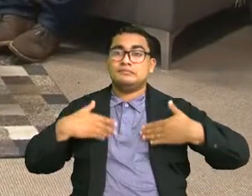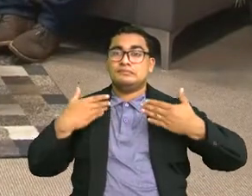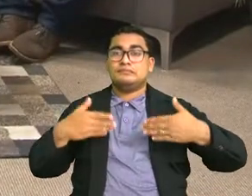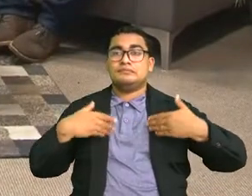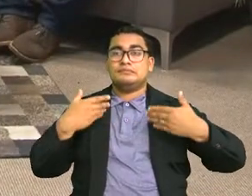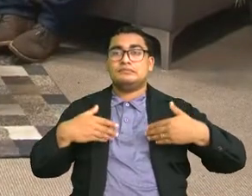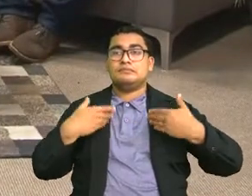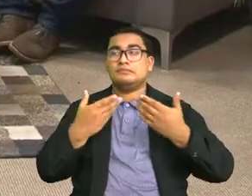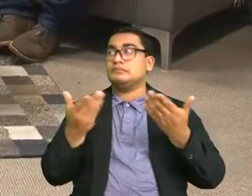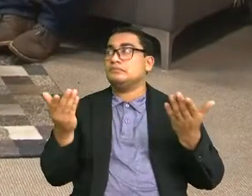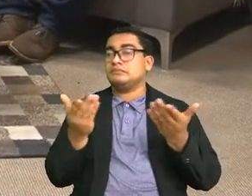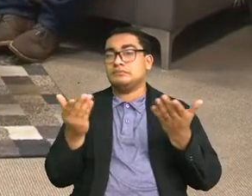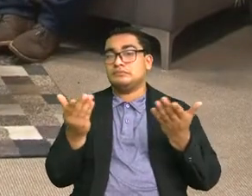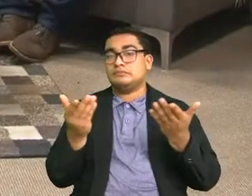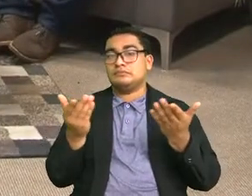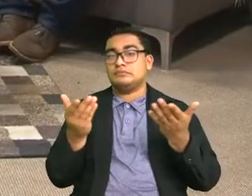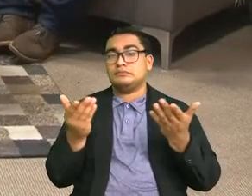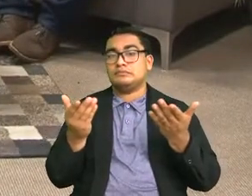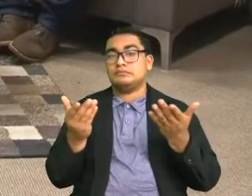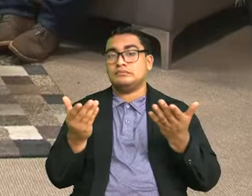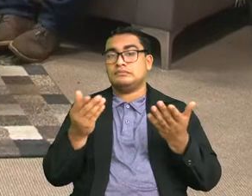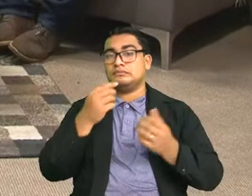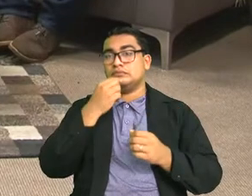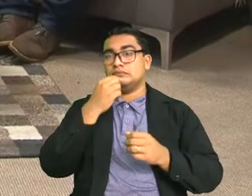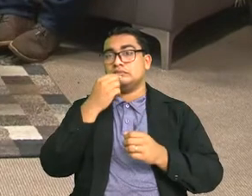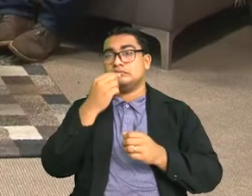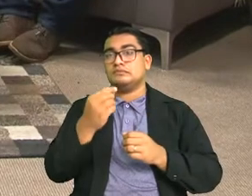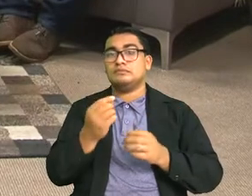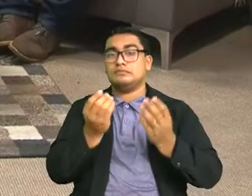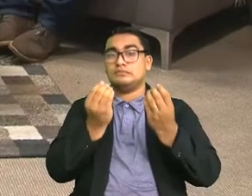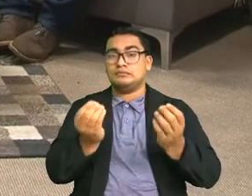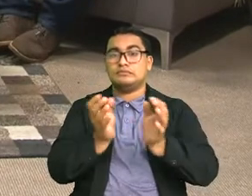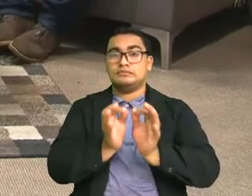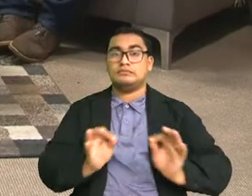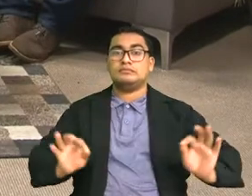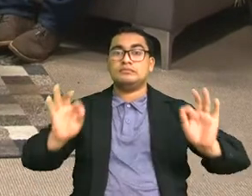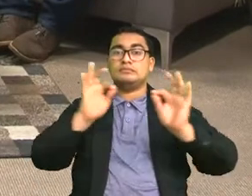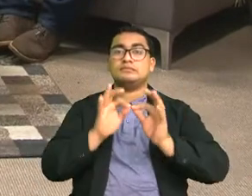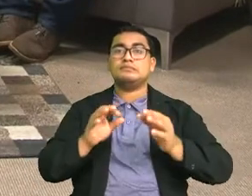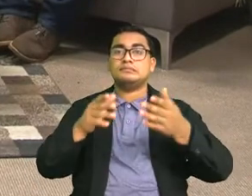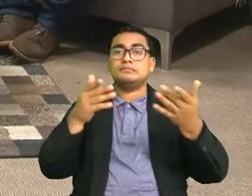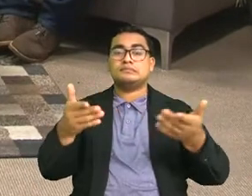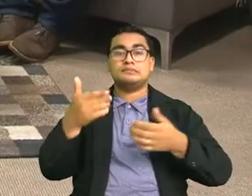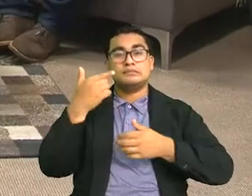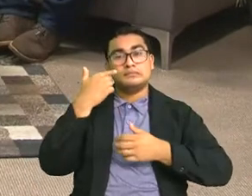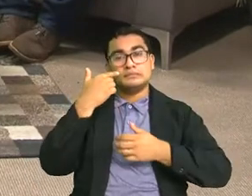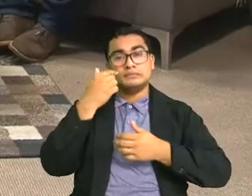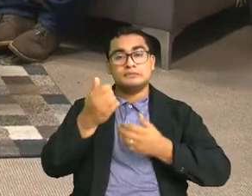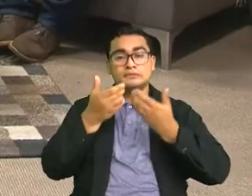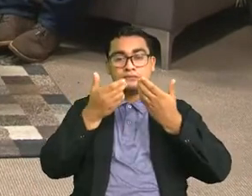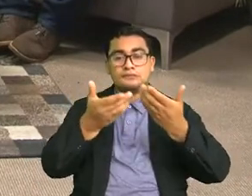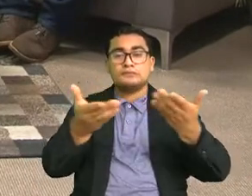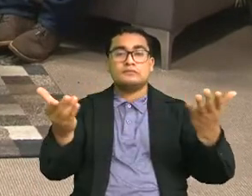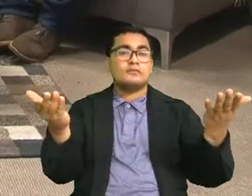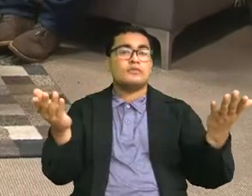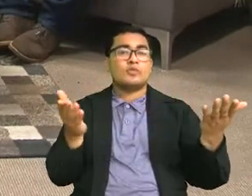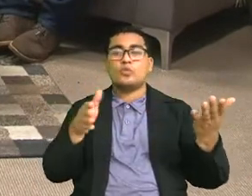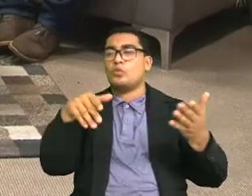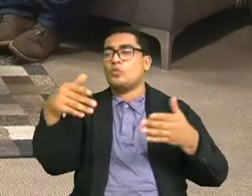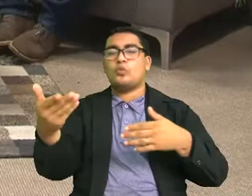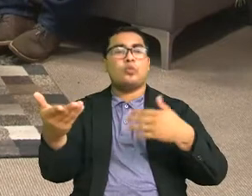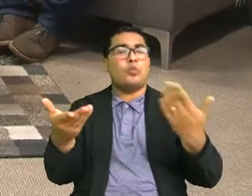este gesto en estos espacios muy importantes para dar a conocer cuáles son esas estrategias que nosotros hemos venido